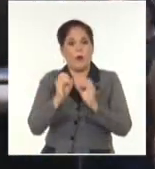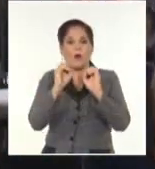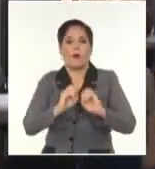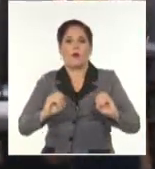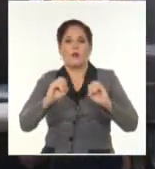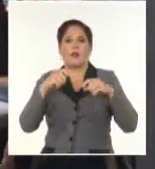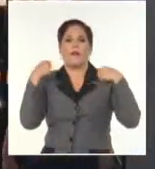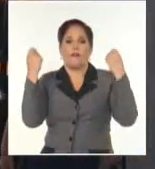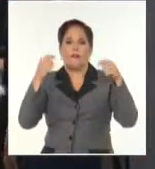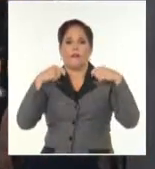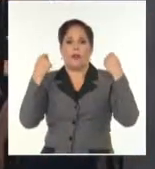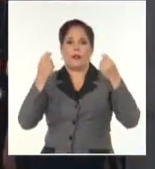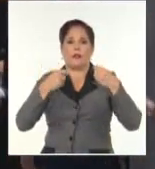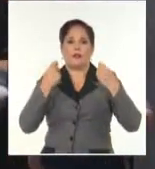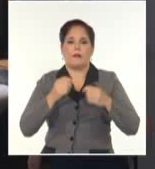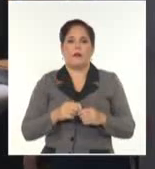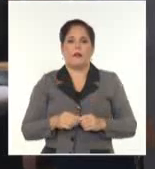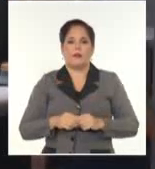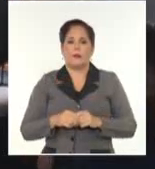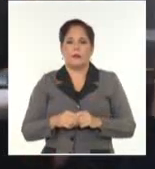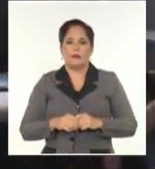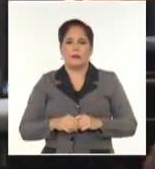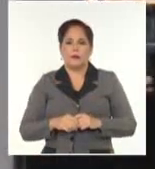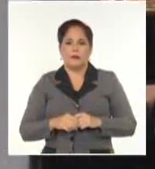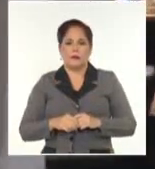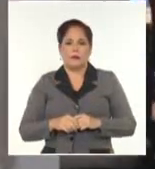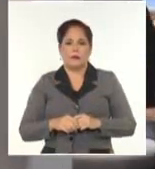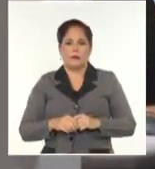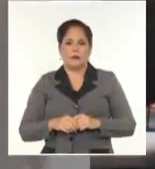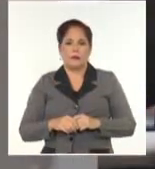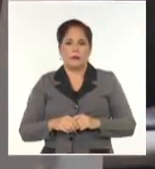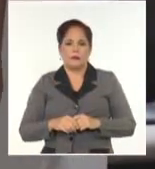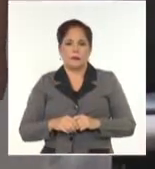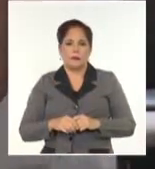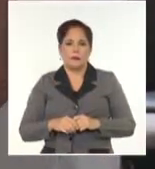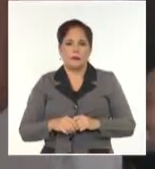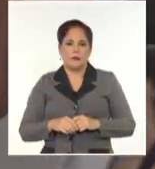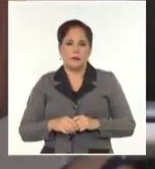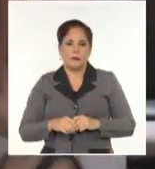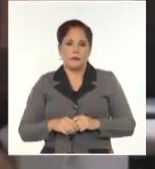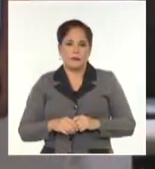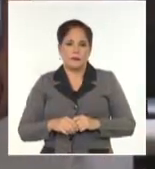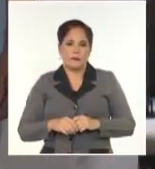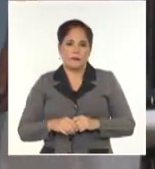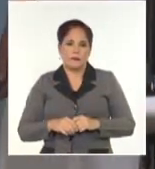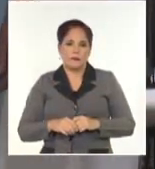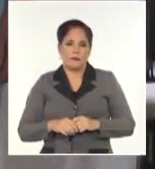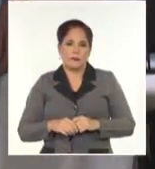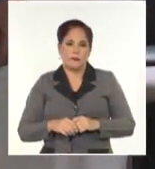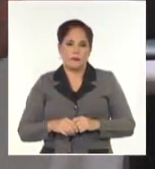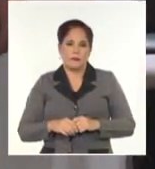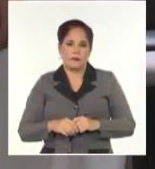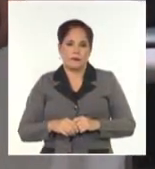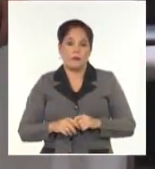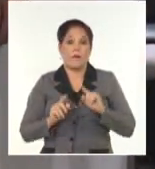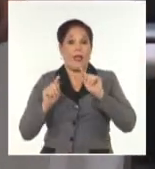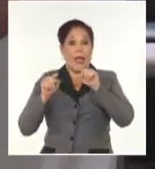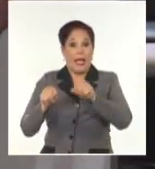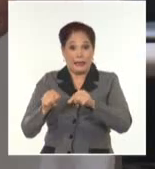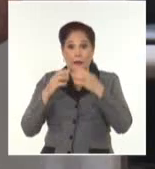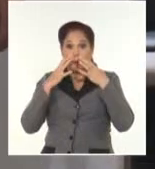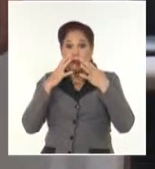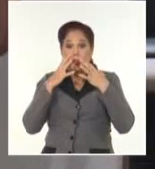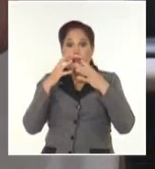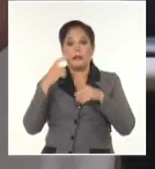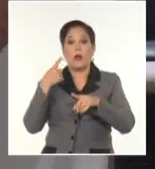y así por supuesto nuestros hermanos del Consejo de las Artes Escénicas de Granma. Sin duda, la presencia internacional, como usted bien